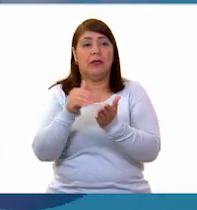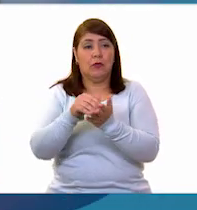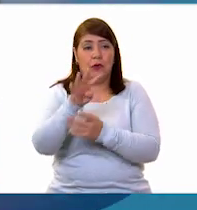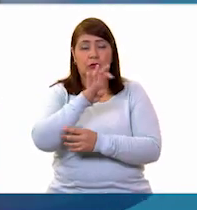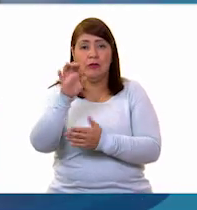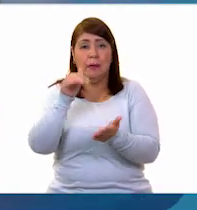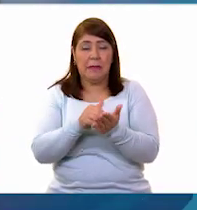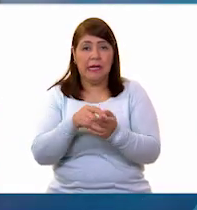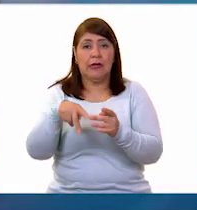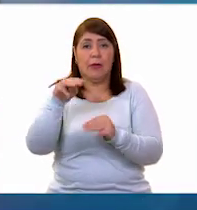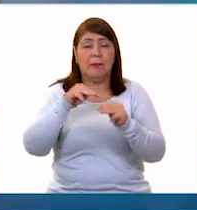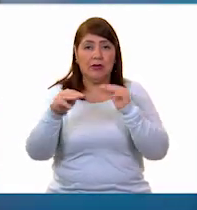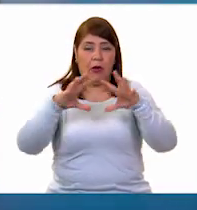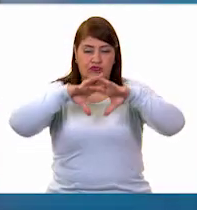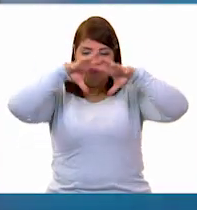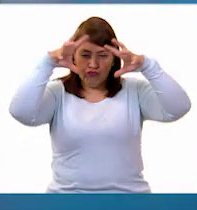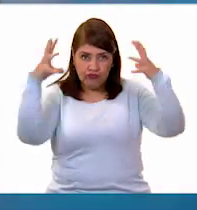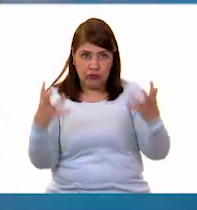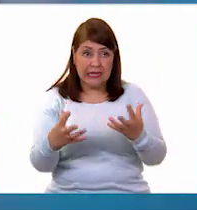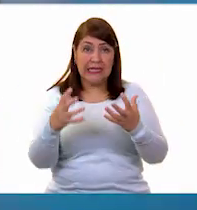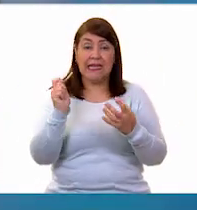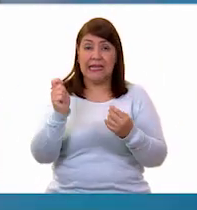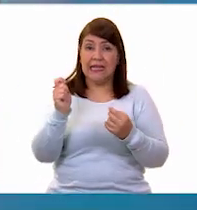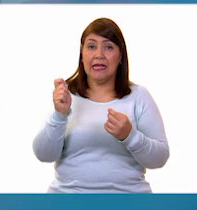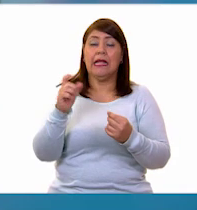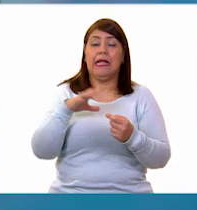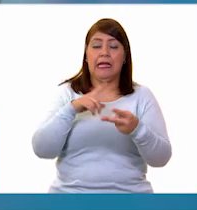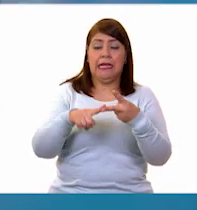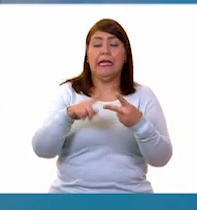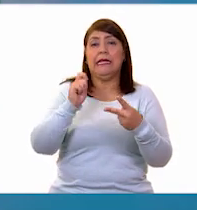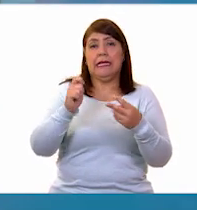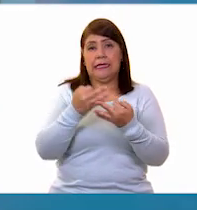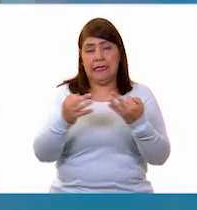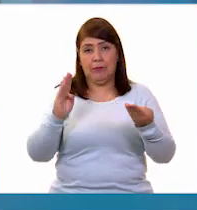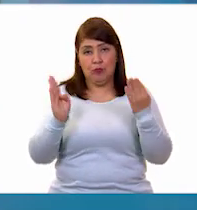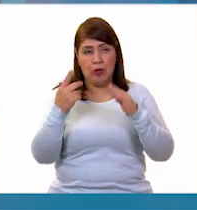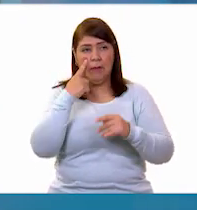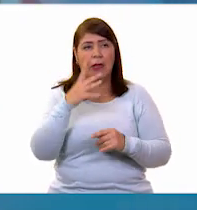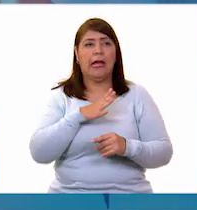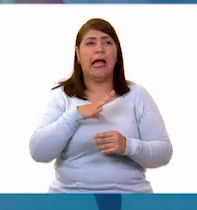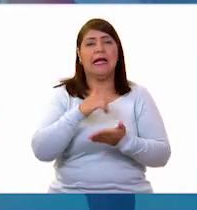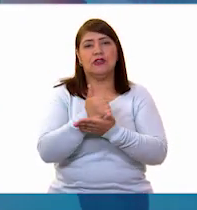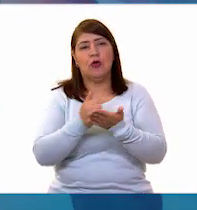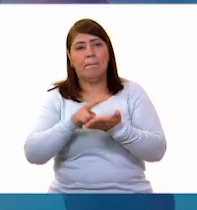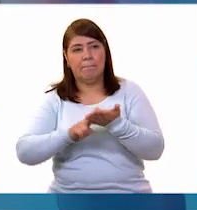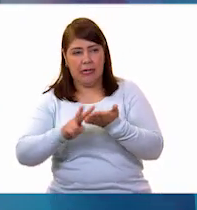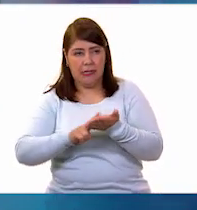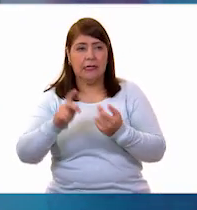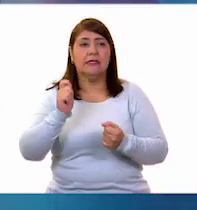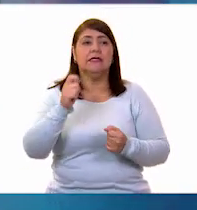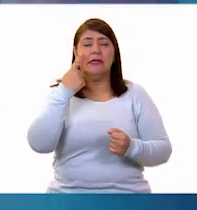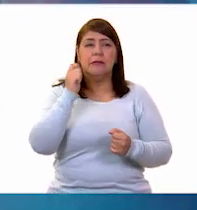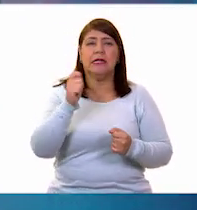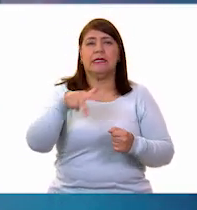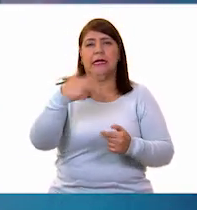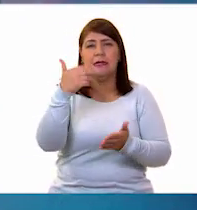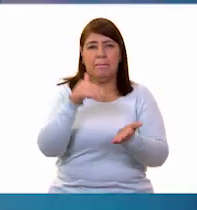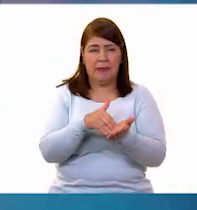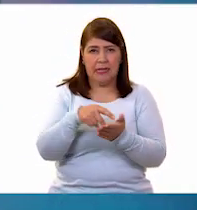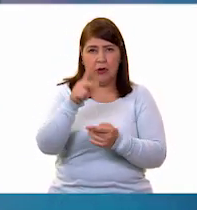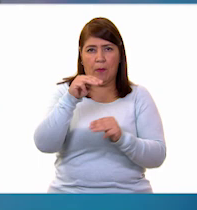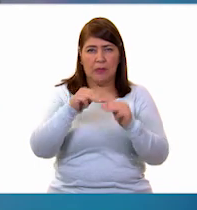1.400.000 kilómetros de diámetro. La Tierra es nuestro planeta azul y verde y su tamaño es de 13.000 kilómetros de